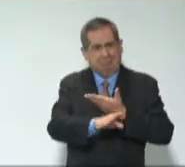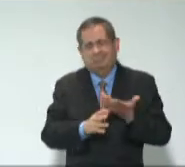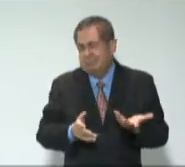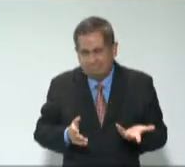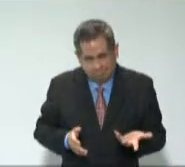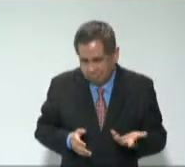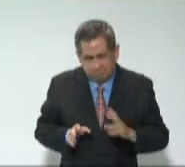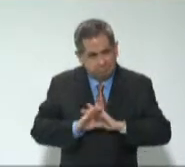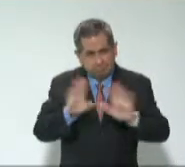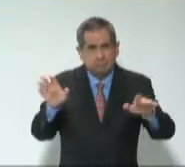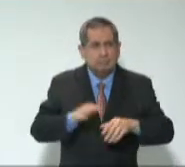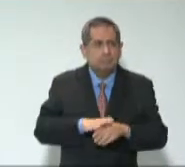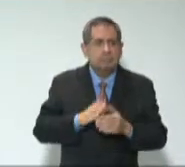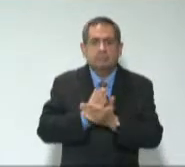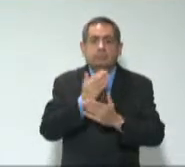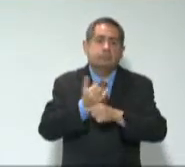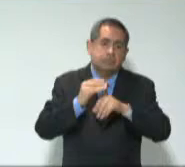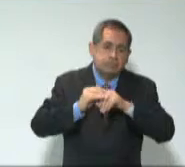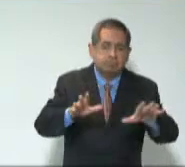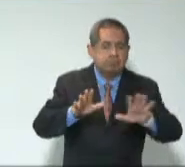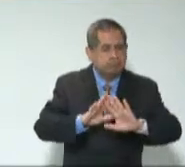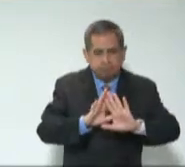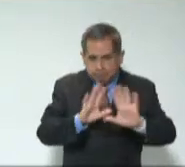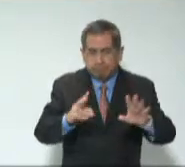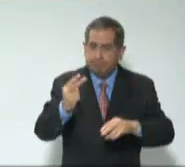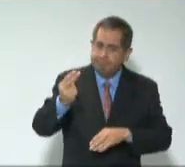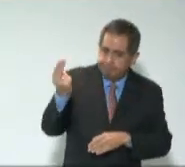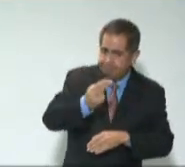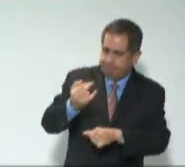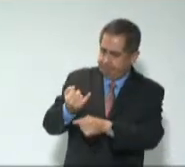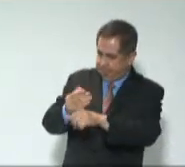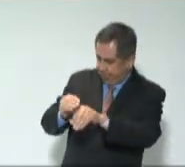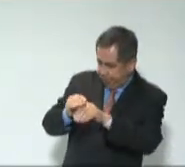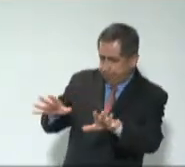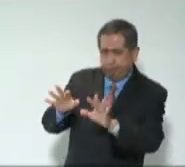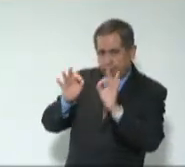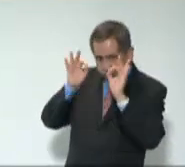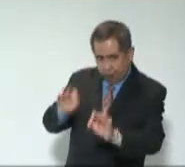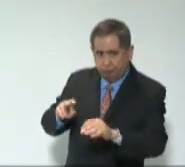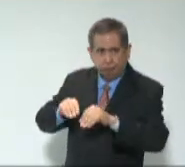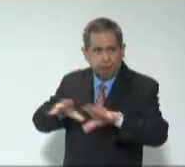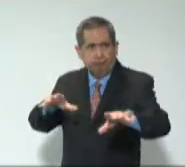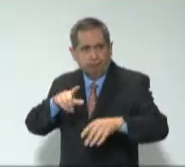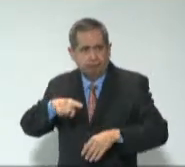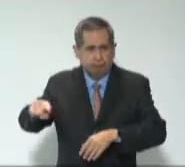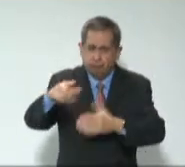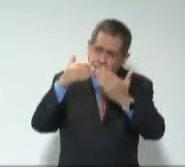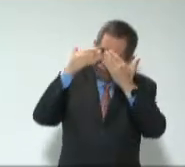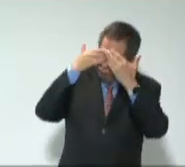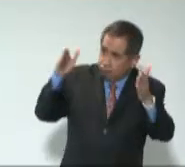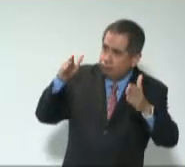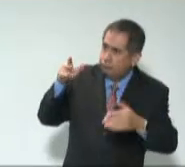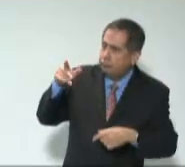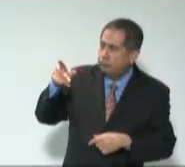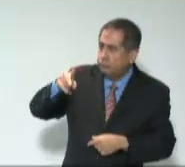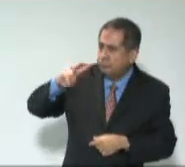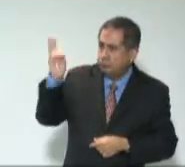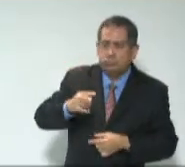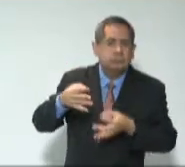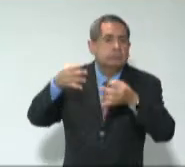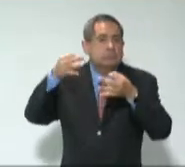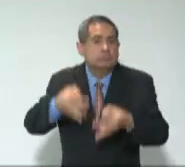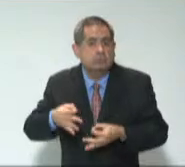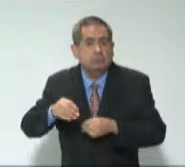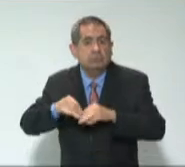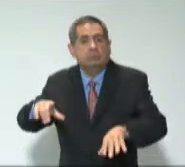pública permite seguridad informativa y luchar contra la desinformación garantiza la veracidad de la información oficial